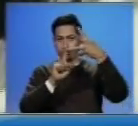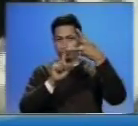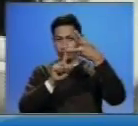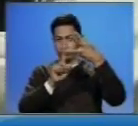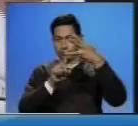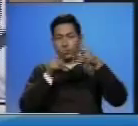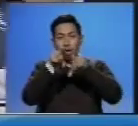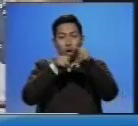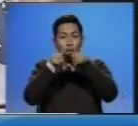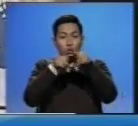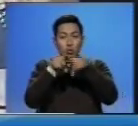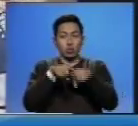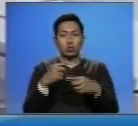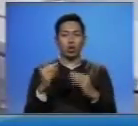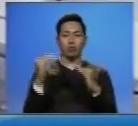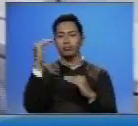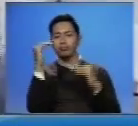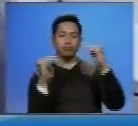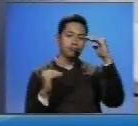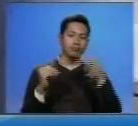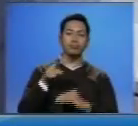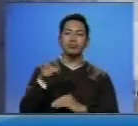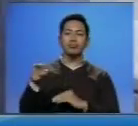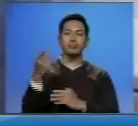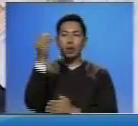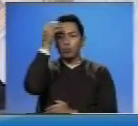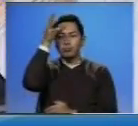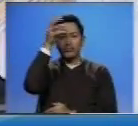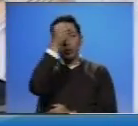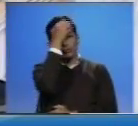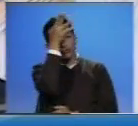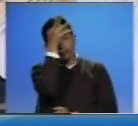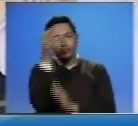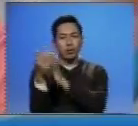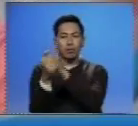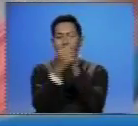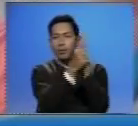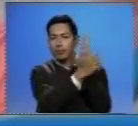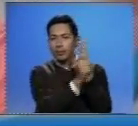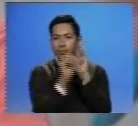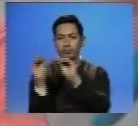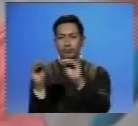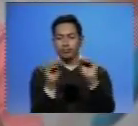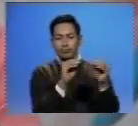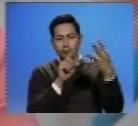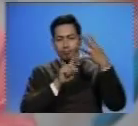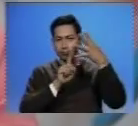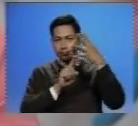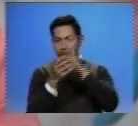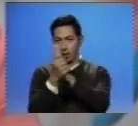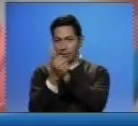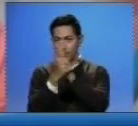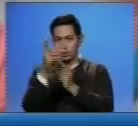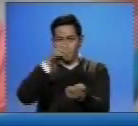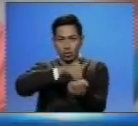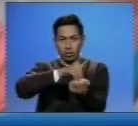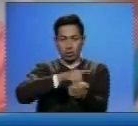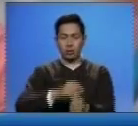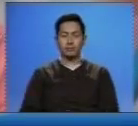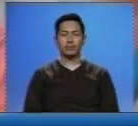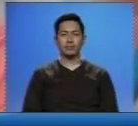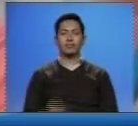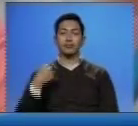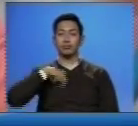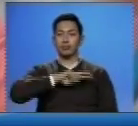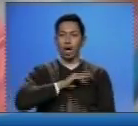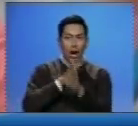concursos de méritos y oposición y la formación continua de los médicos. El compromiso ha sido el trabajar sobre la propuesta de carrera sanitaria,